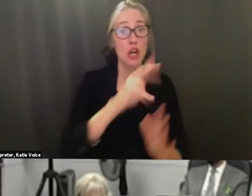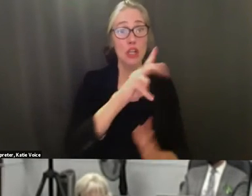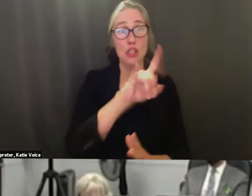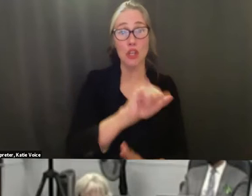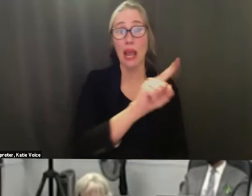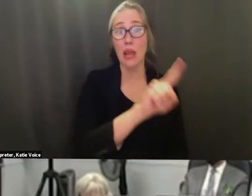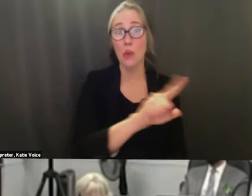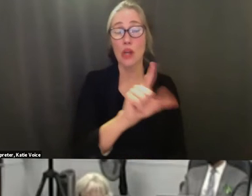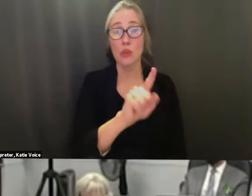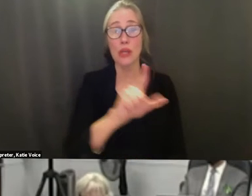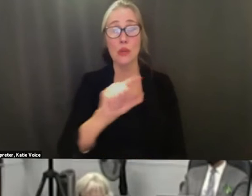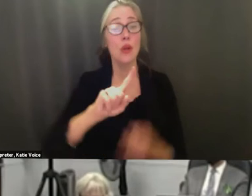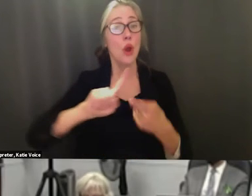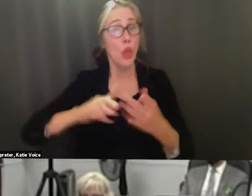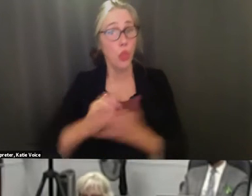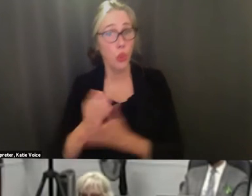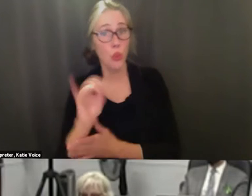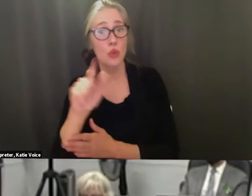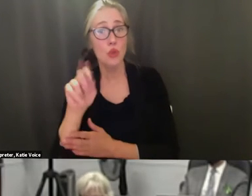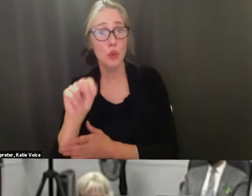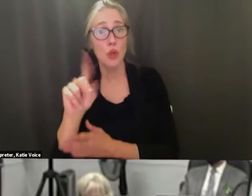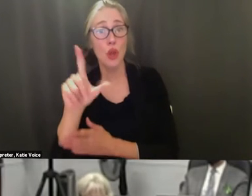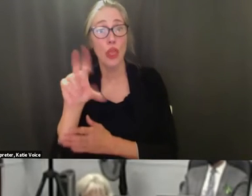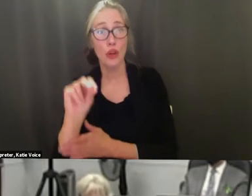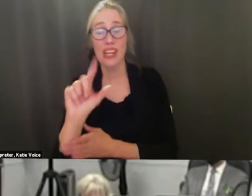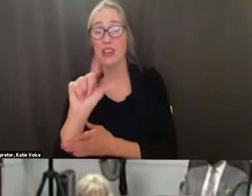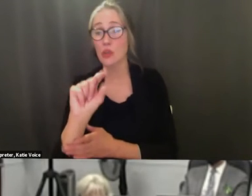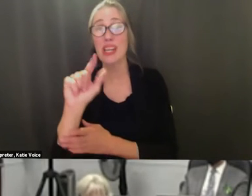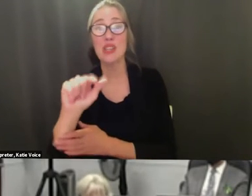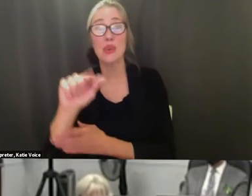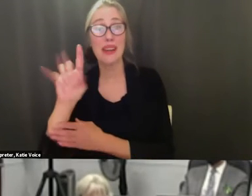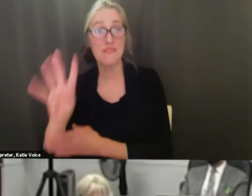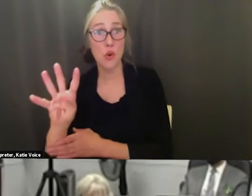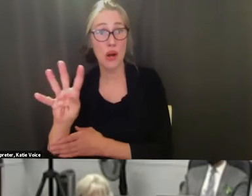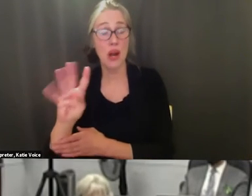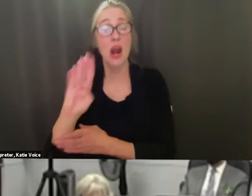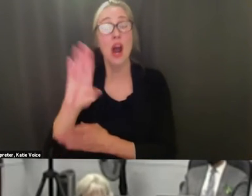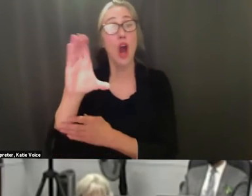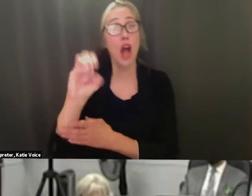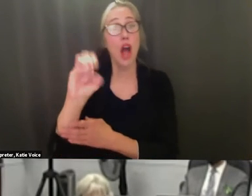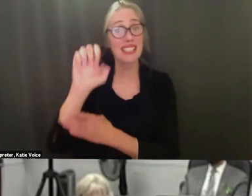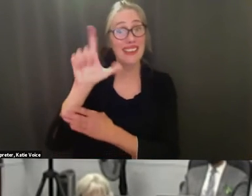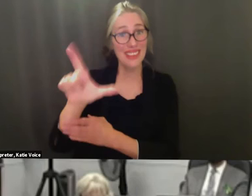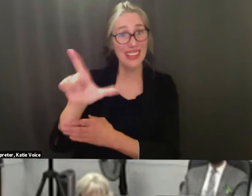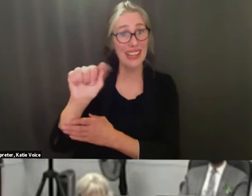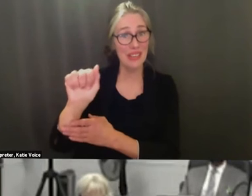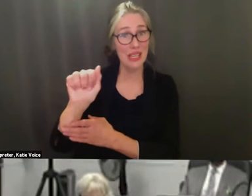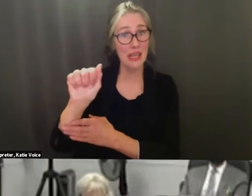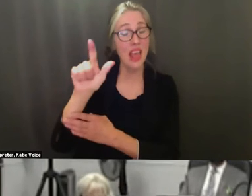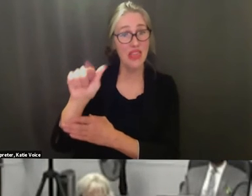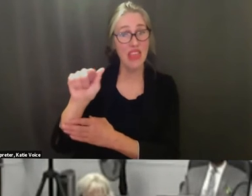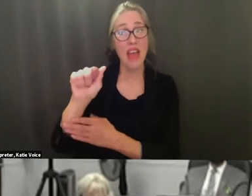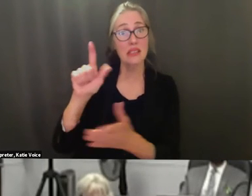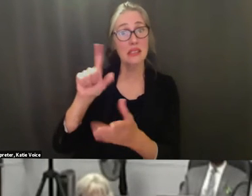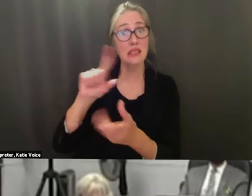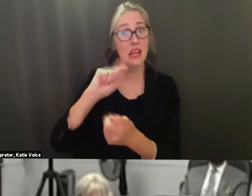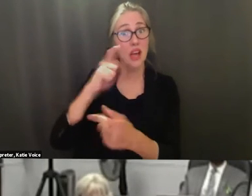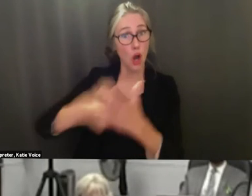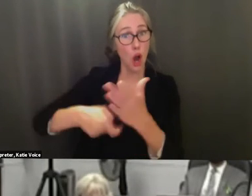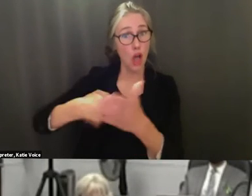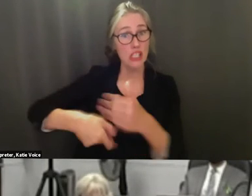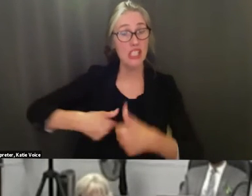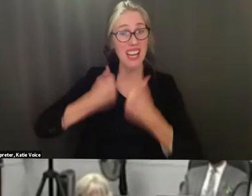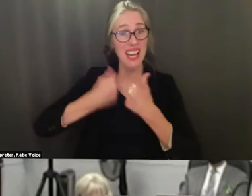hasta junio 30 del 2024. El ajuste por costo de vida es de